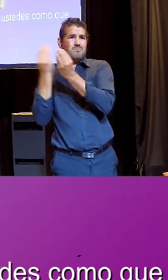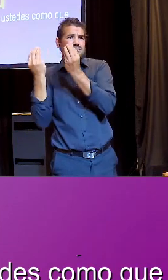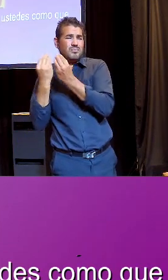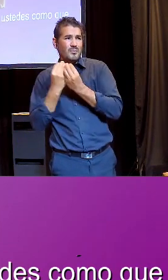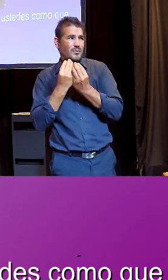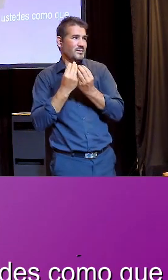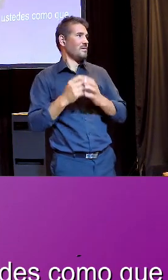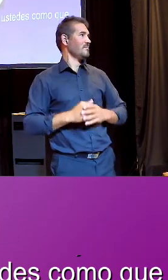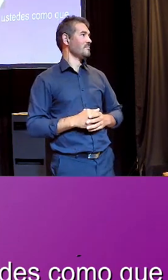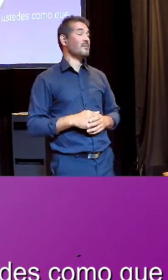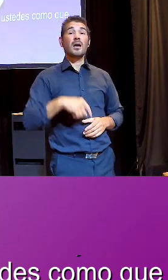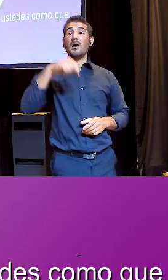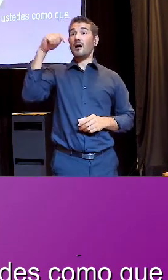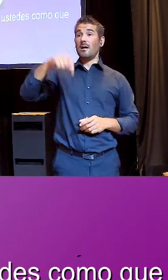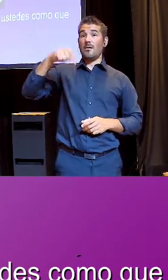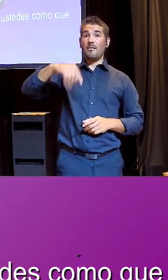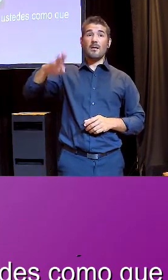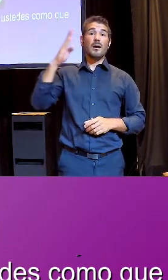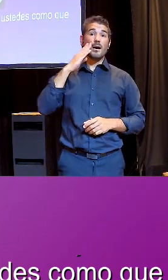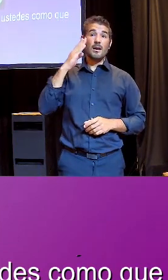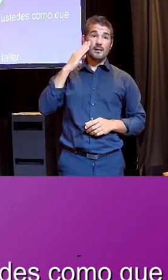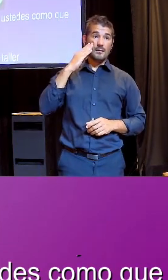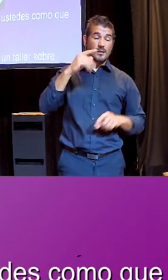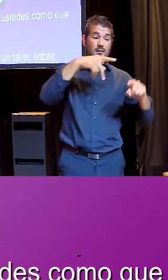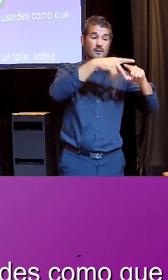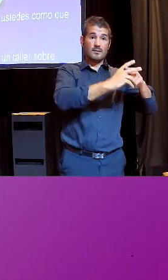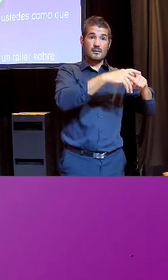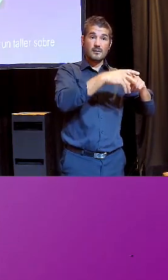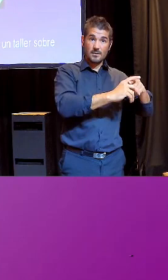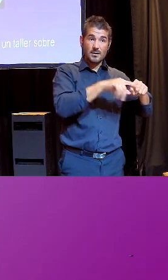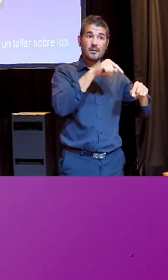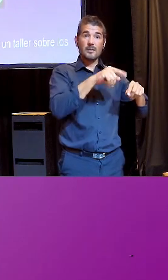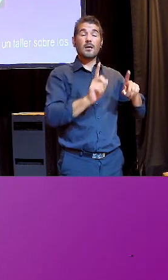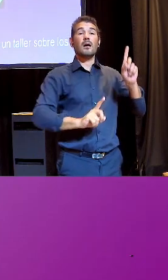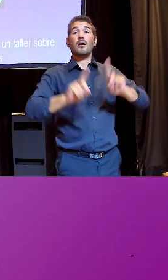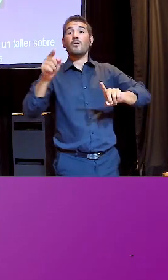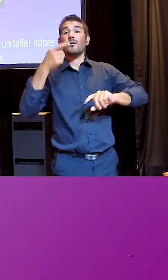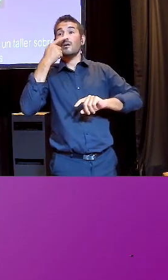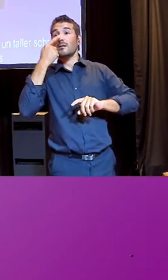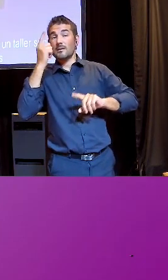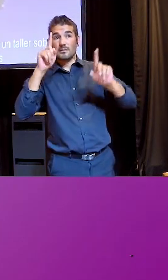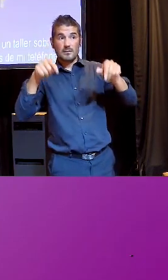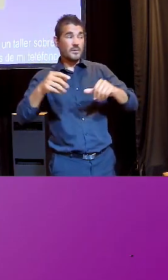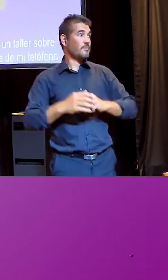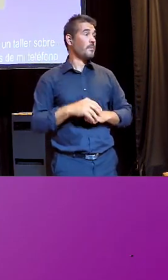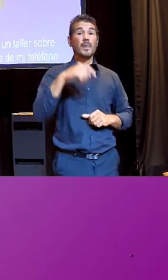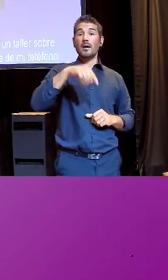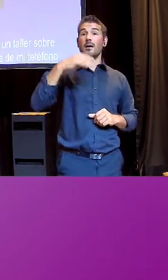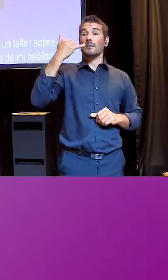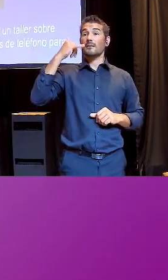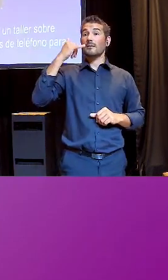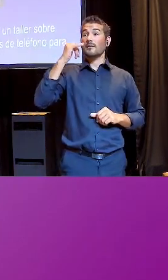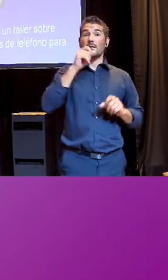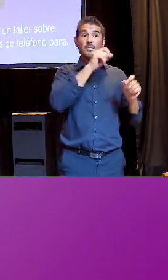quieran, a la tarde va a haber un taller sobre intervención mediada por padres, incluyendo algunas cosas. Dejo mi teléfono para ponerlos en el